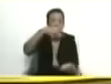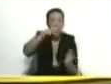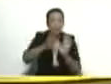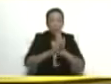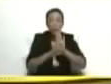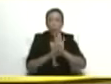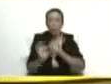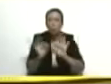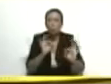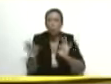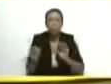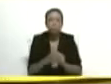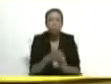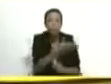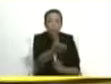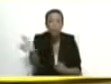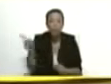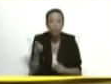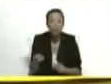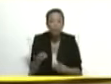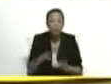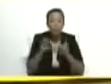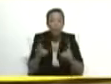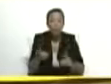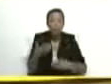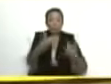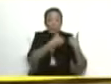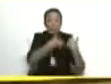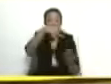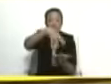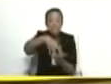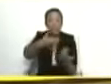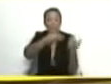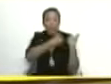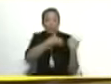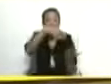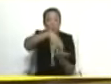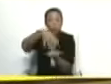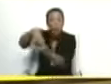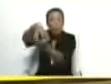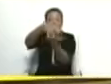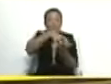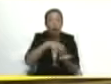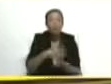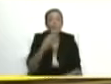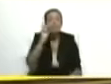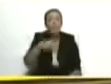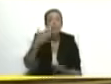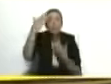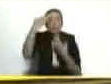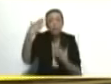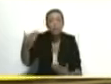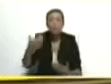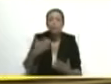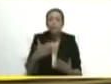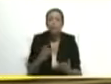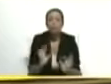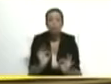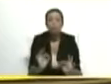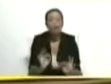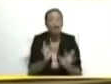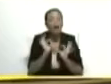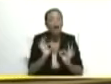electorales, de sus estados. También quiero saludar de manera